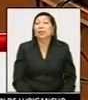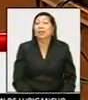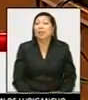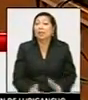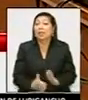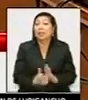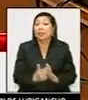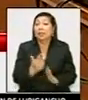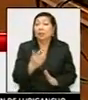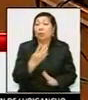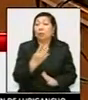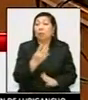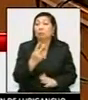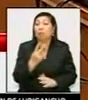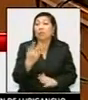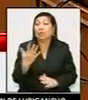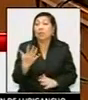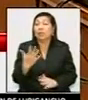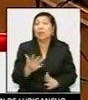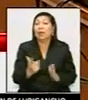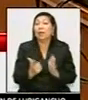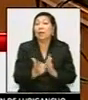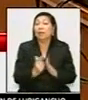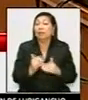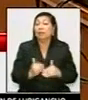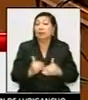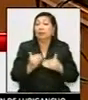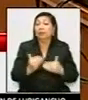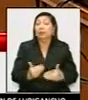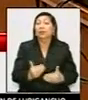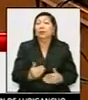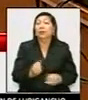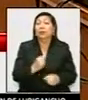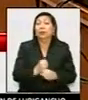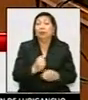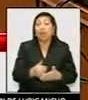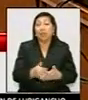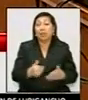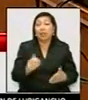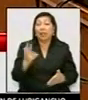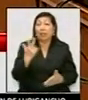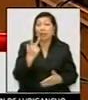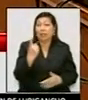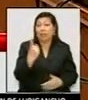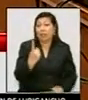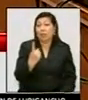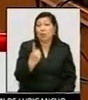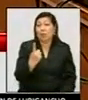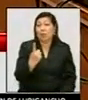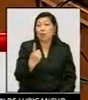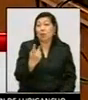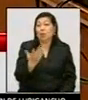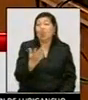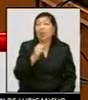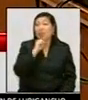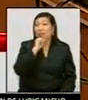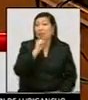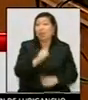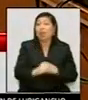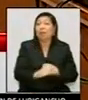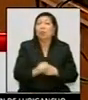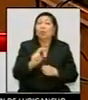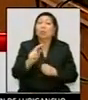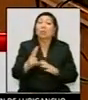ley 3425 que prorroga el registro de jubilación anticipada hasta el 31 de diciembre de